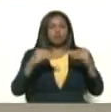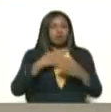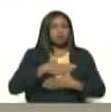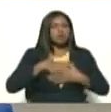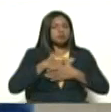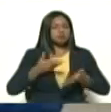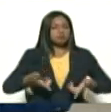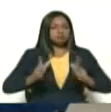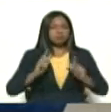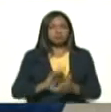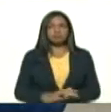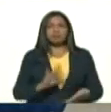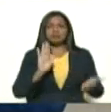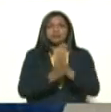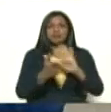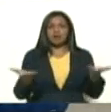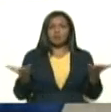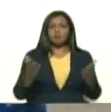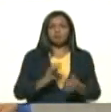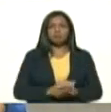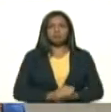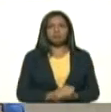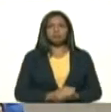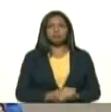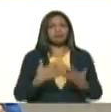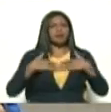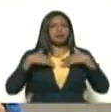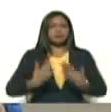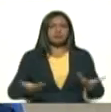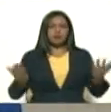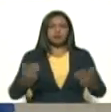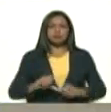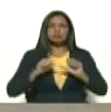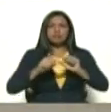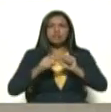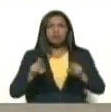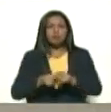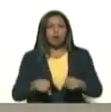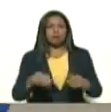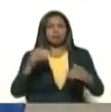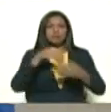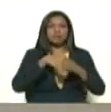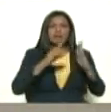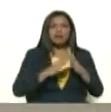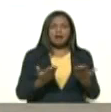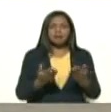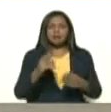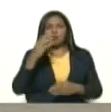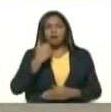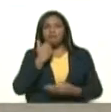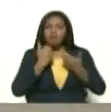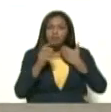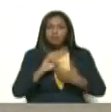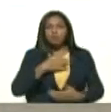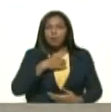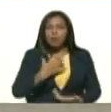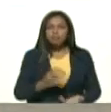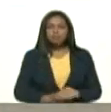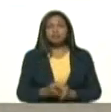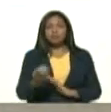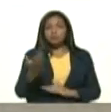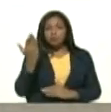están dadas. Ya basta. Ya basta en este caso, en este sentido. Fíjense ustedes, es muy